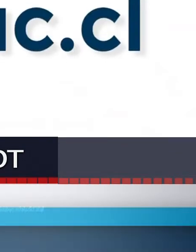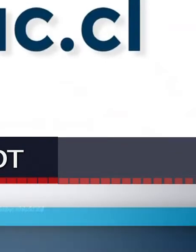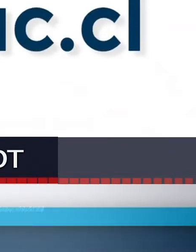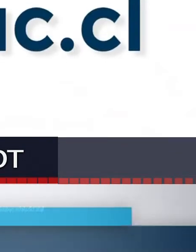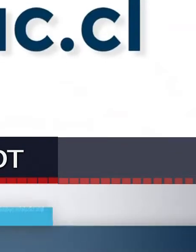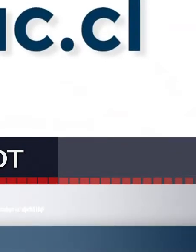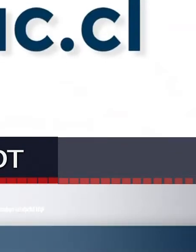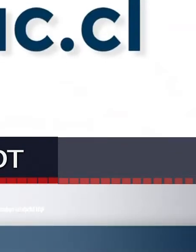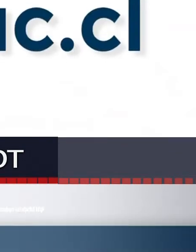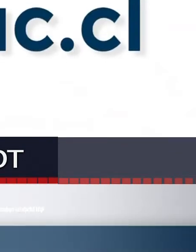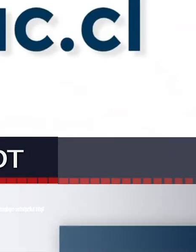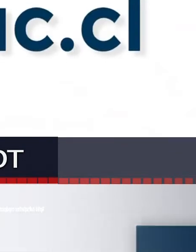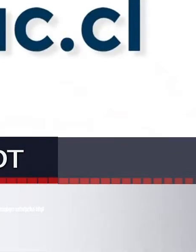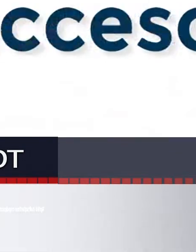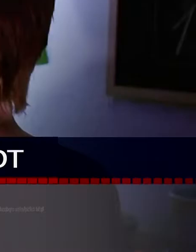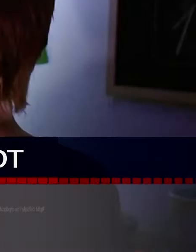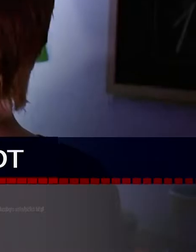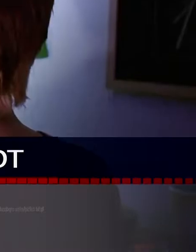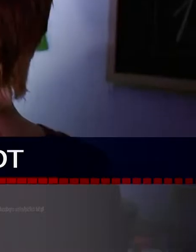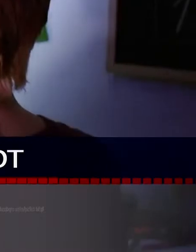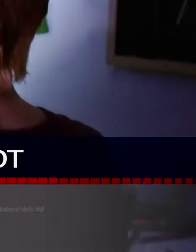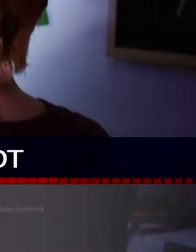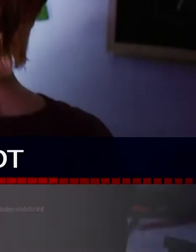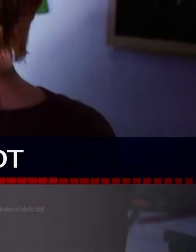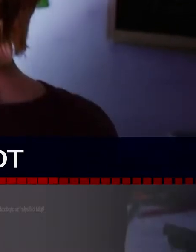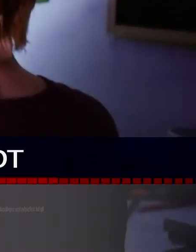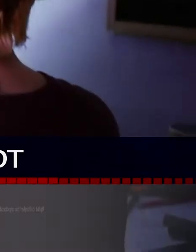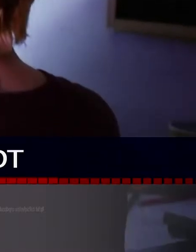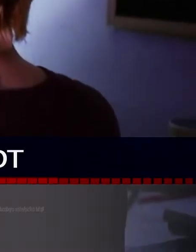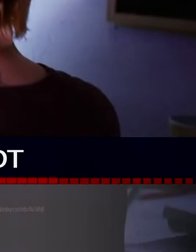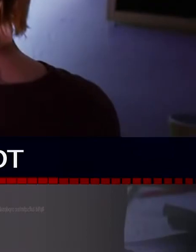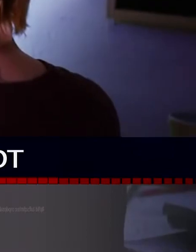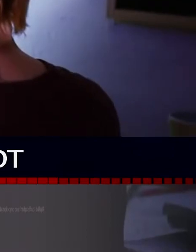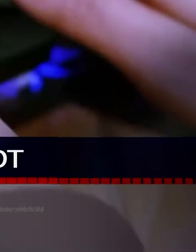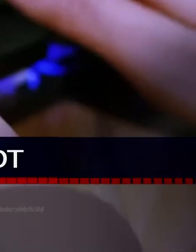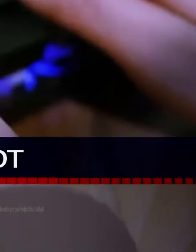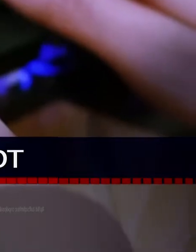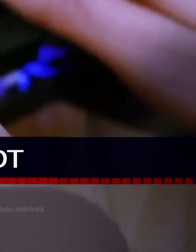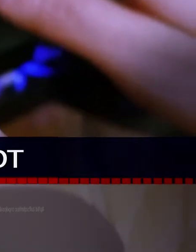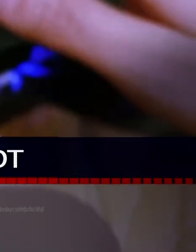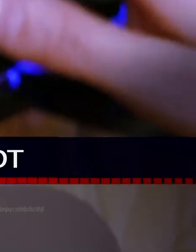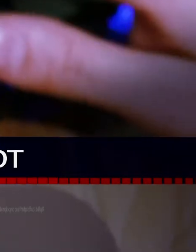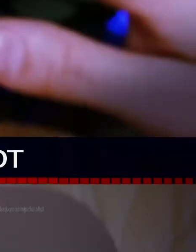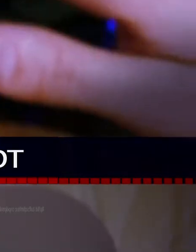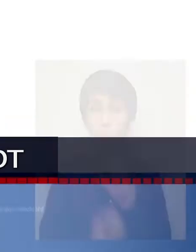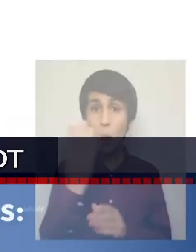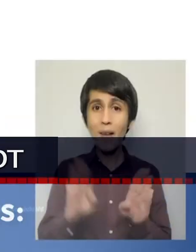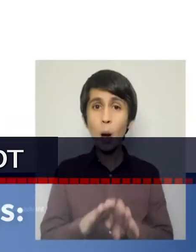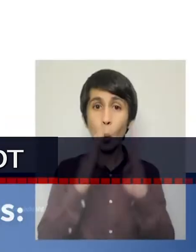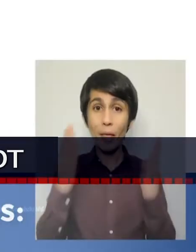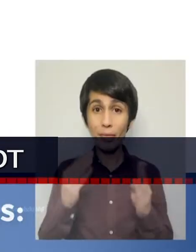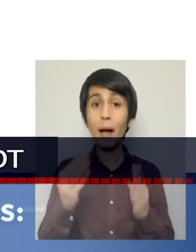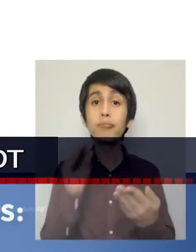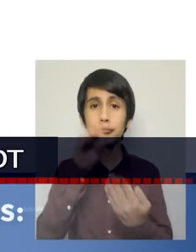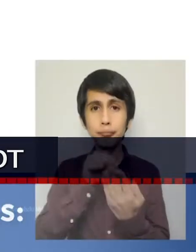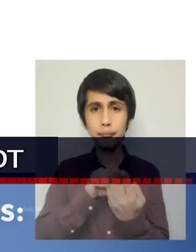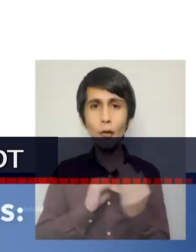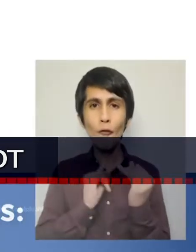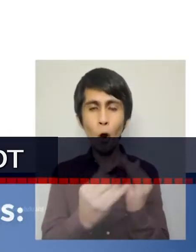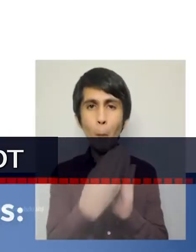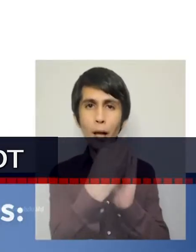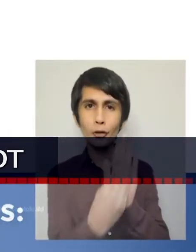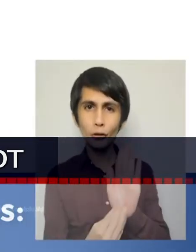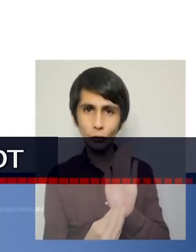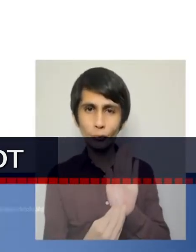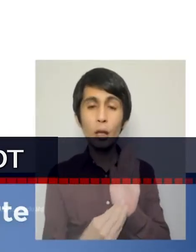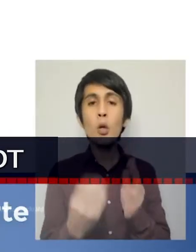grupos, los días 6 y 7 y 9 y 10 de diciembre próximo. Este viernes finaliza el periodo de inscripción para los alumnos de cuarto